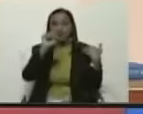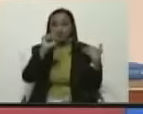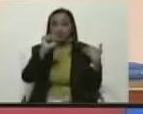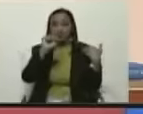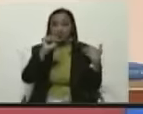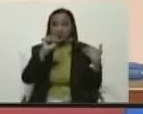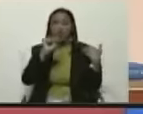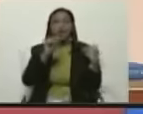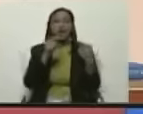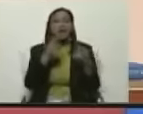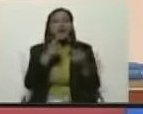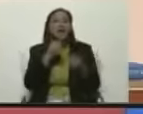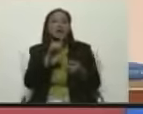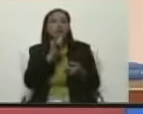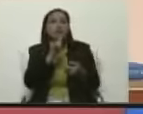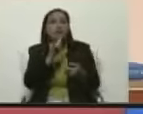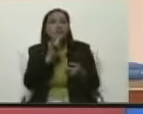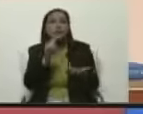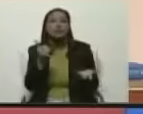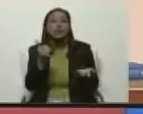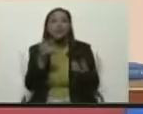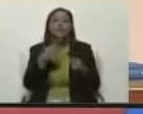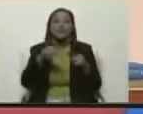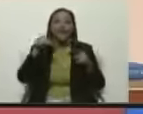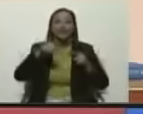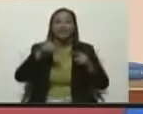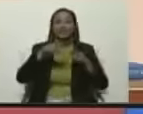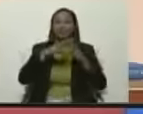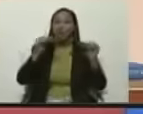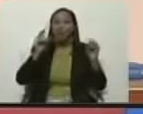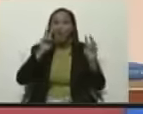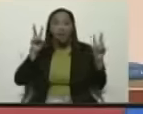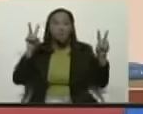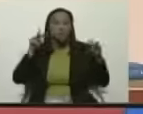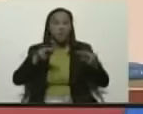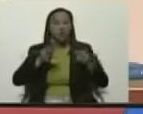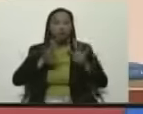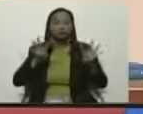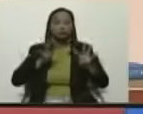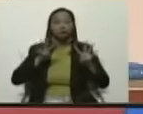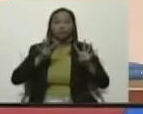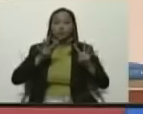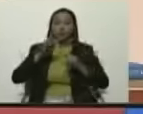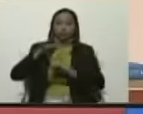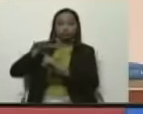Todavía a estas alturas, cuando el mundo vio que el dron explotó en el frente,